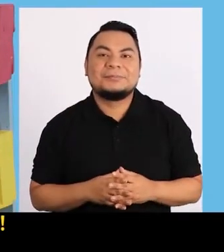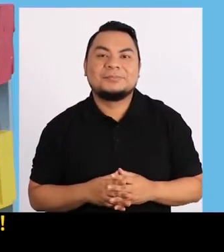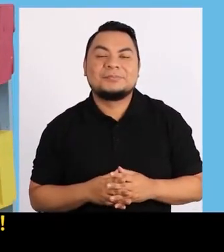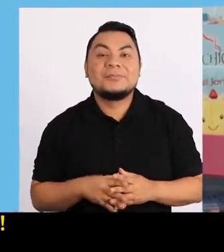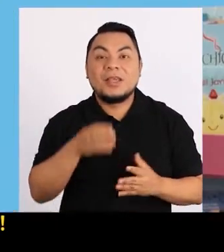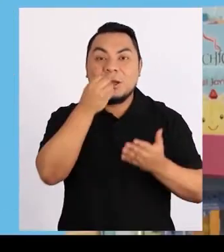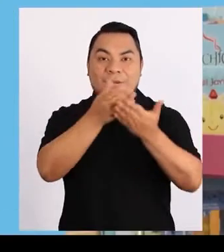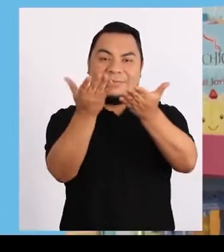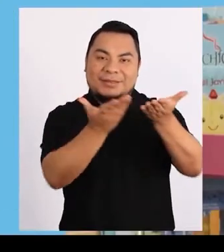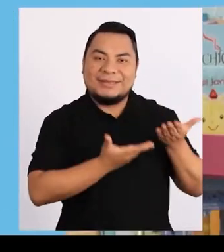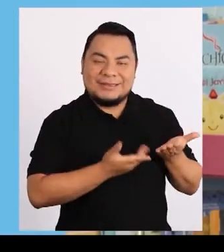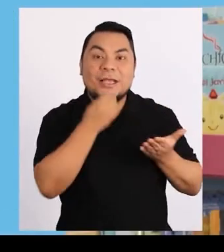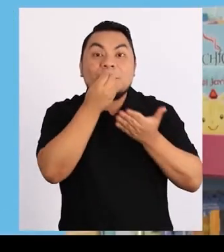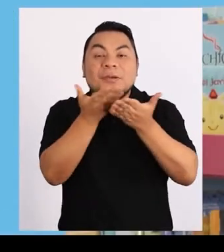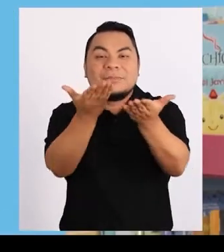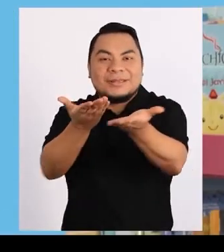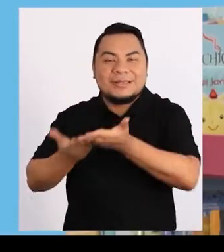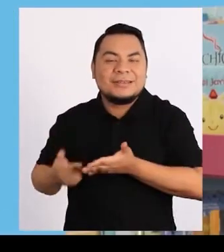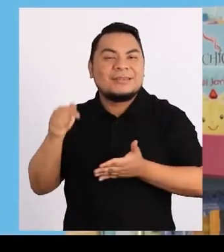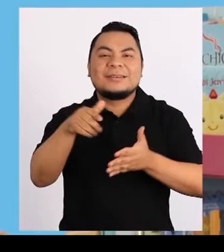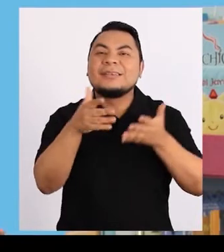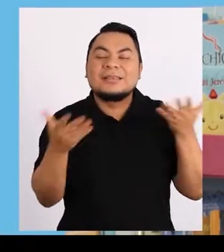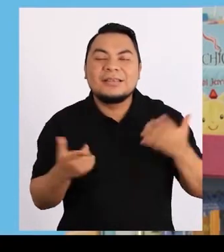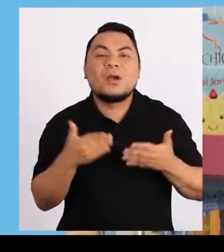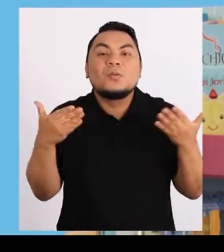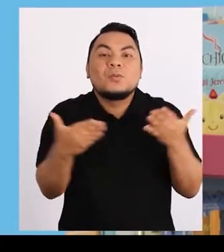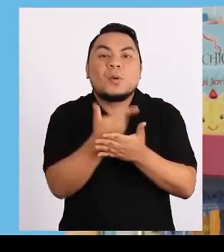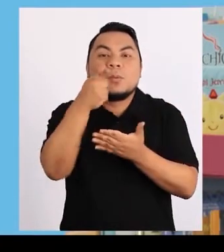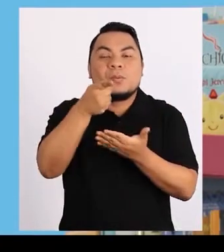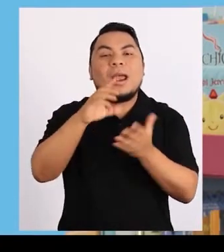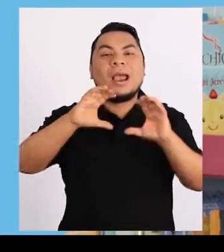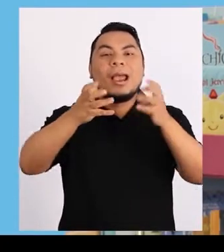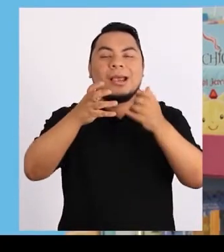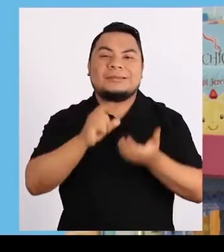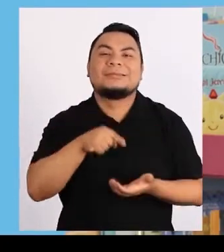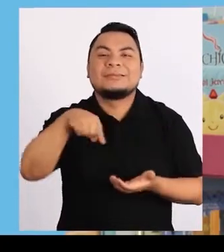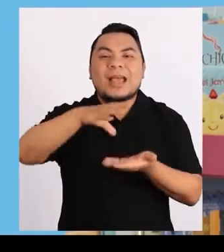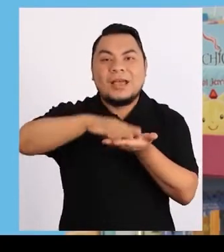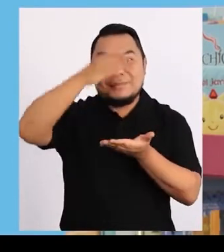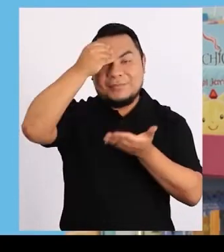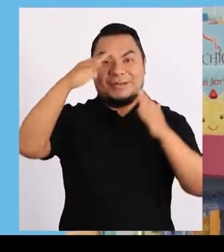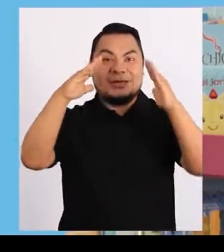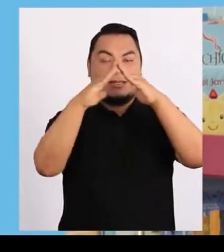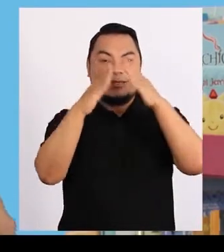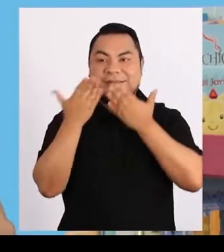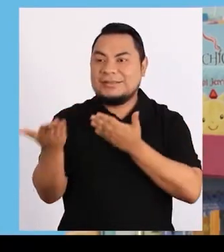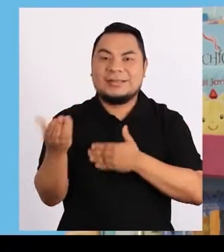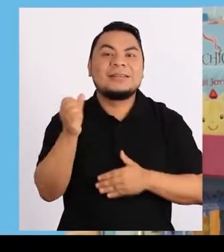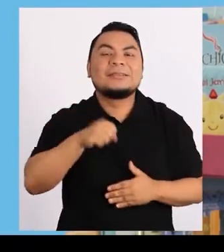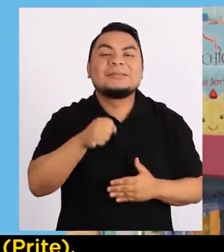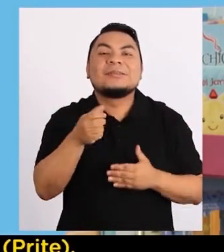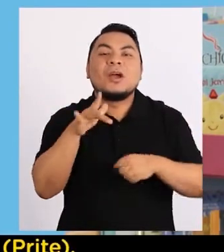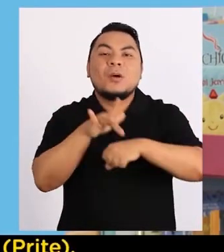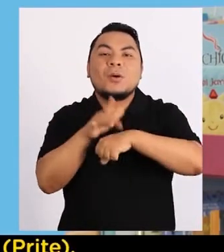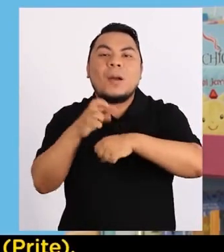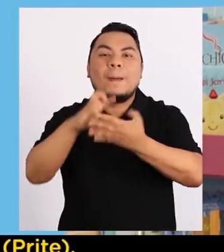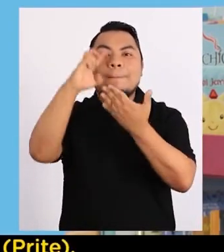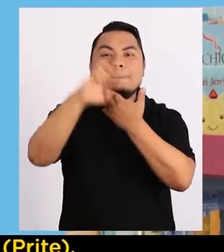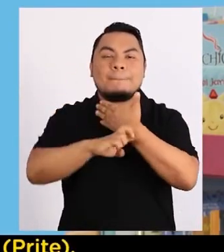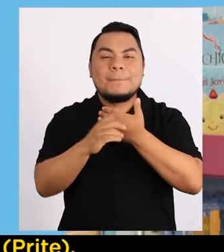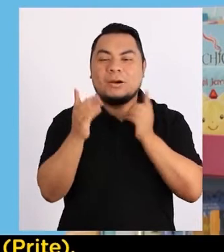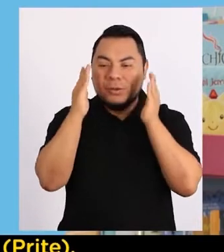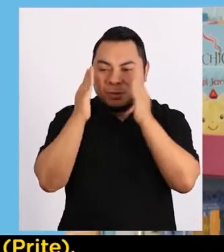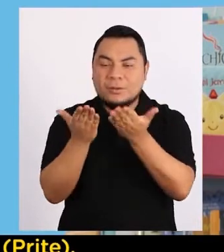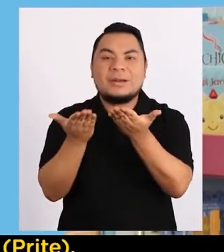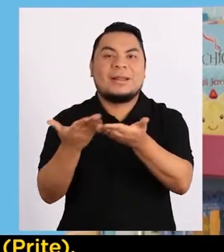chaikuna. Bienvenidas y bienvenidos a un nuevo episodio de Aprendo en Casa del Programa